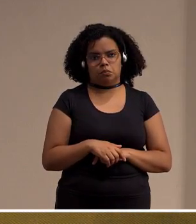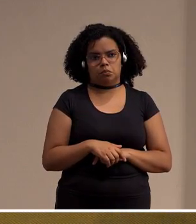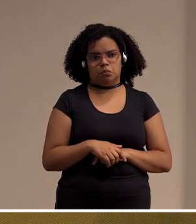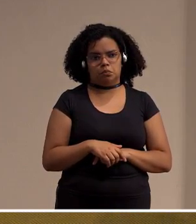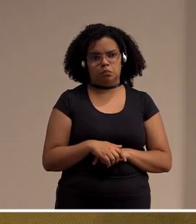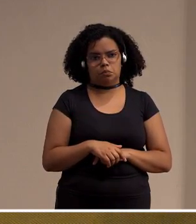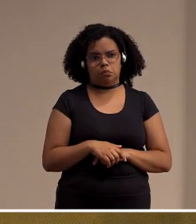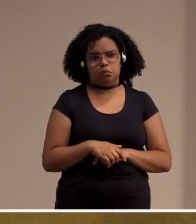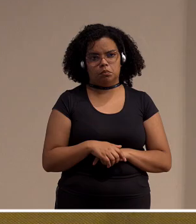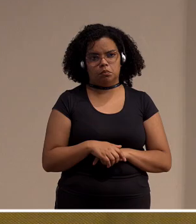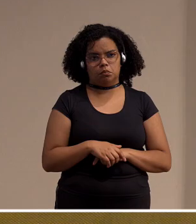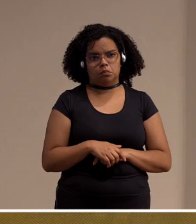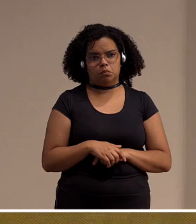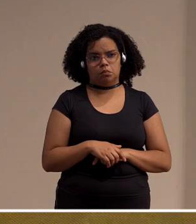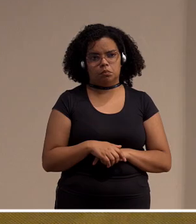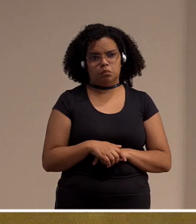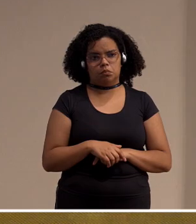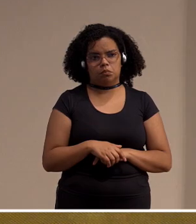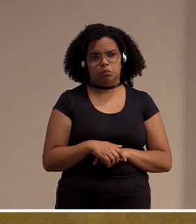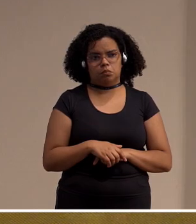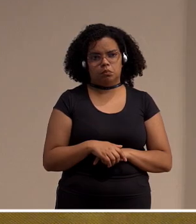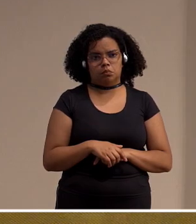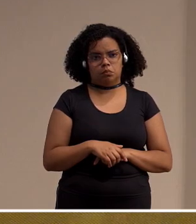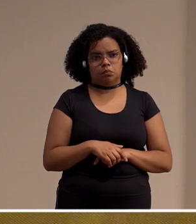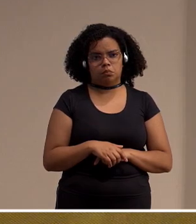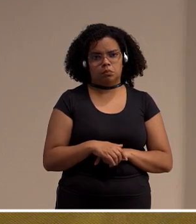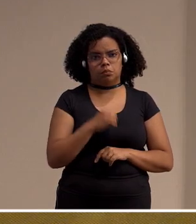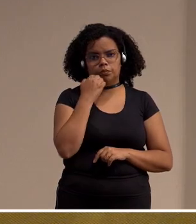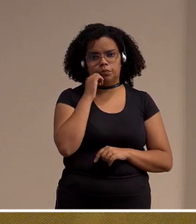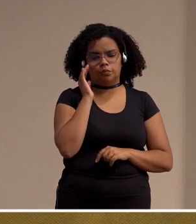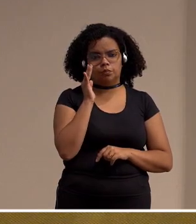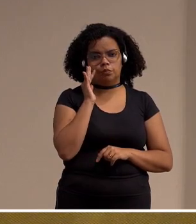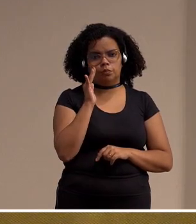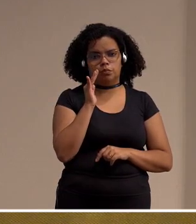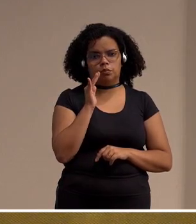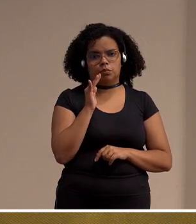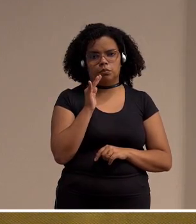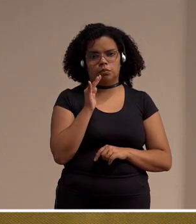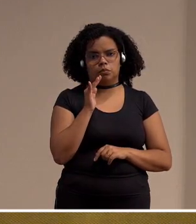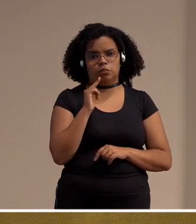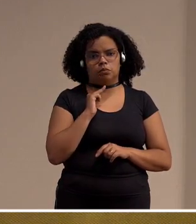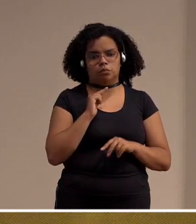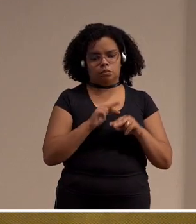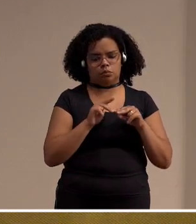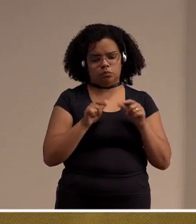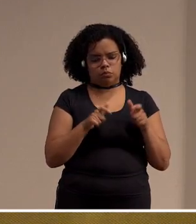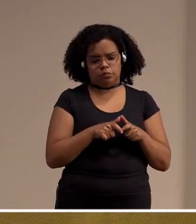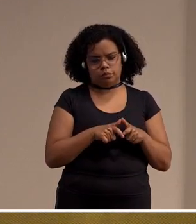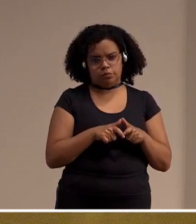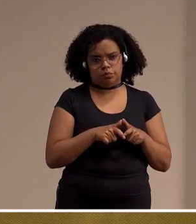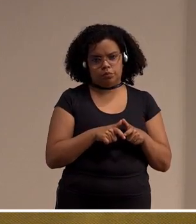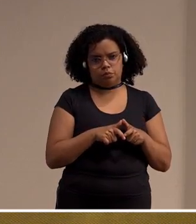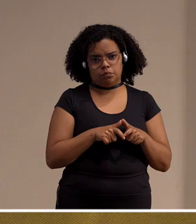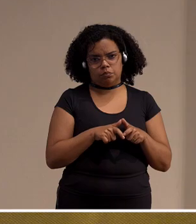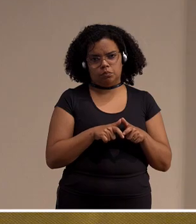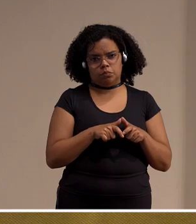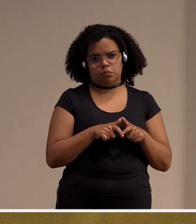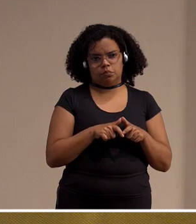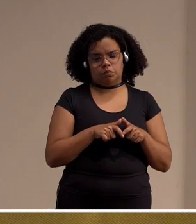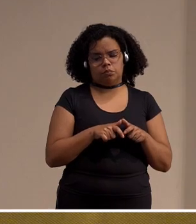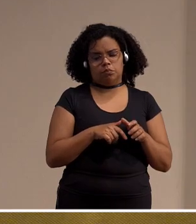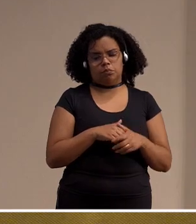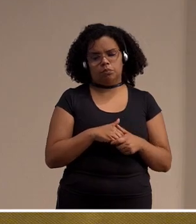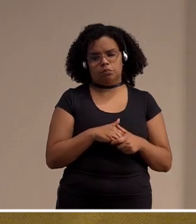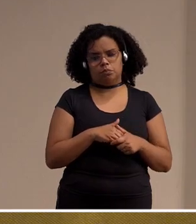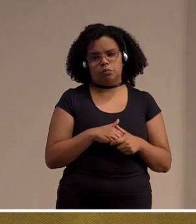sí, que la ciencia ficción ficción científica siempre fue considerado un género menor por estar un poco afuera de la literatura y a cosas